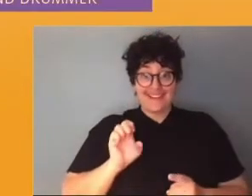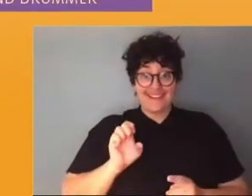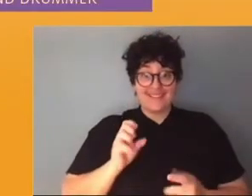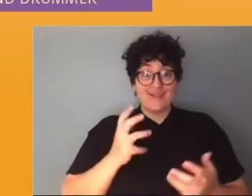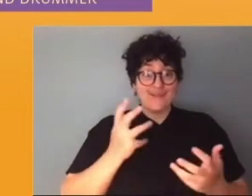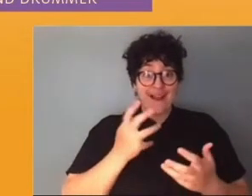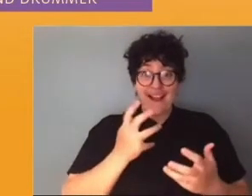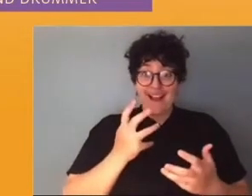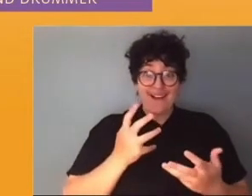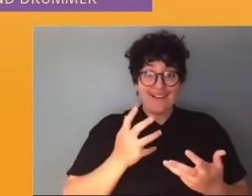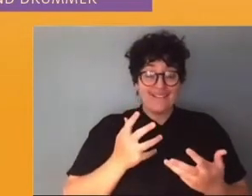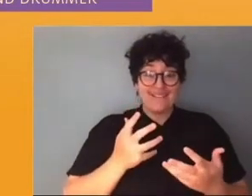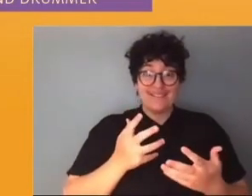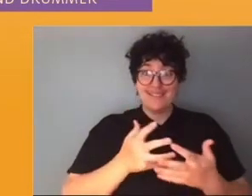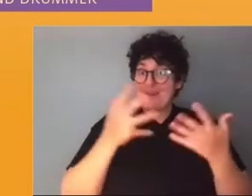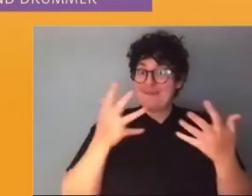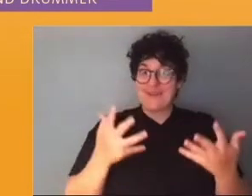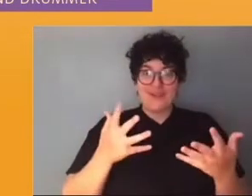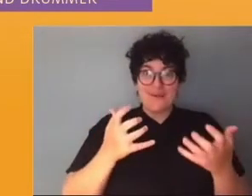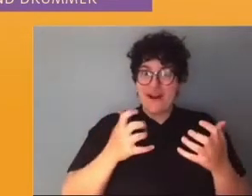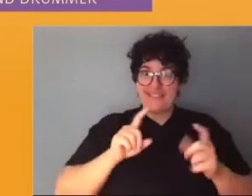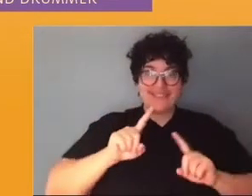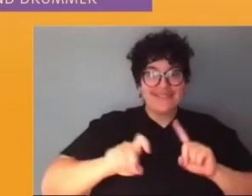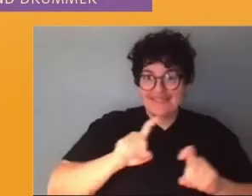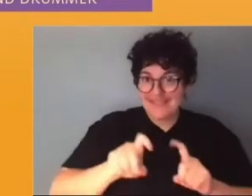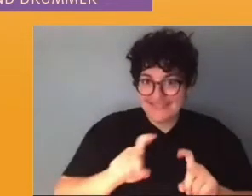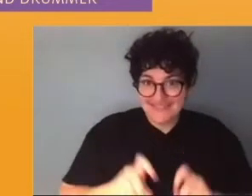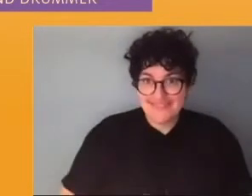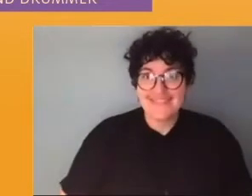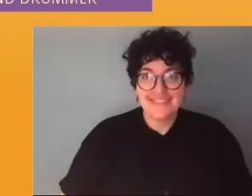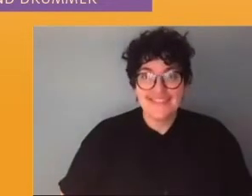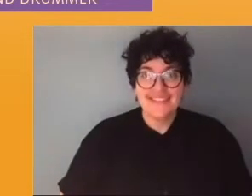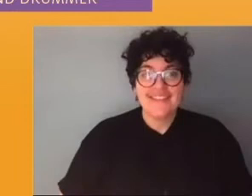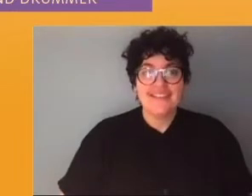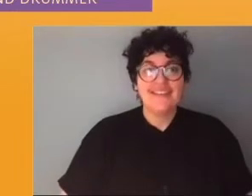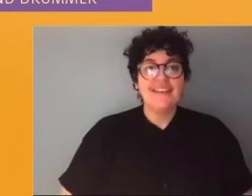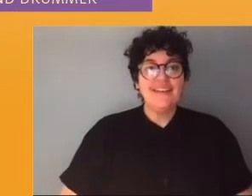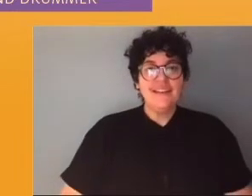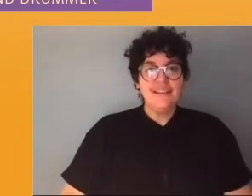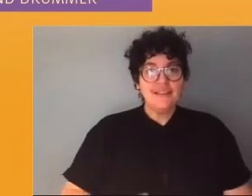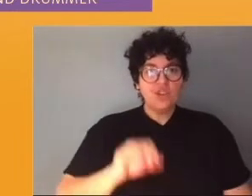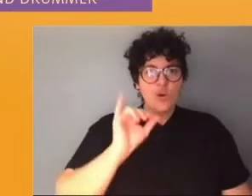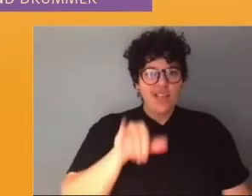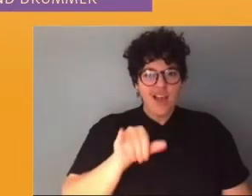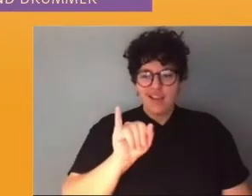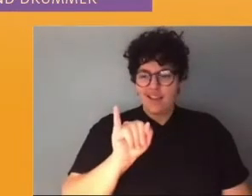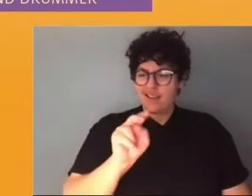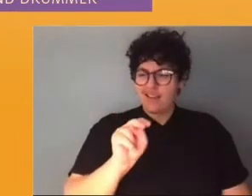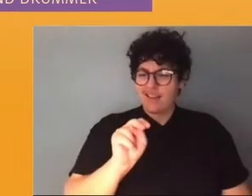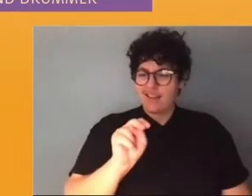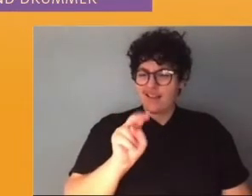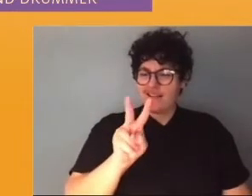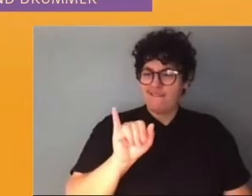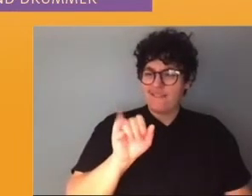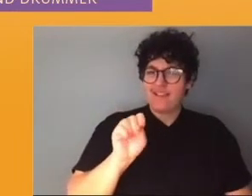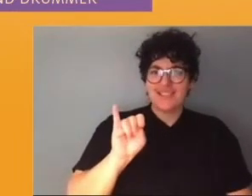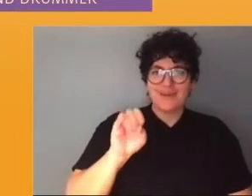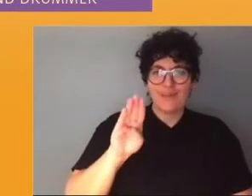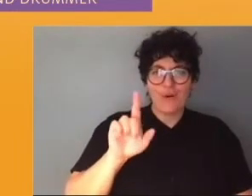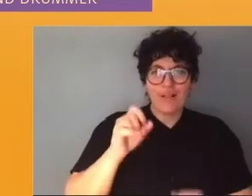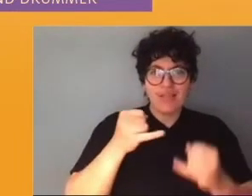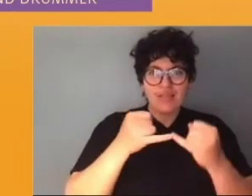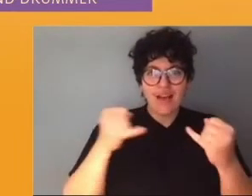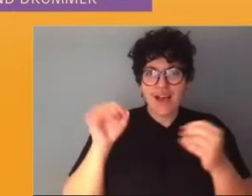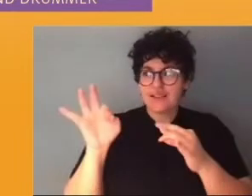Entonces hay tanto que seguir. Las líneas invisibles de los movimientos de los ojos es